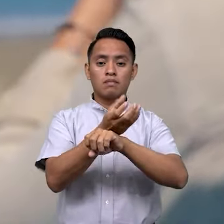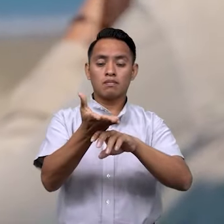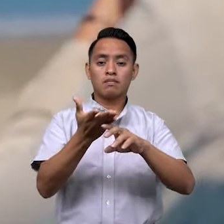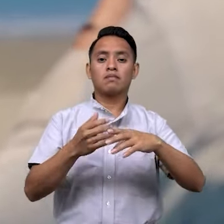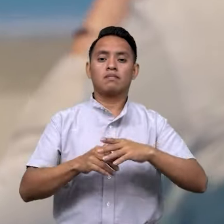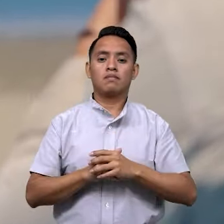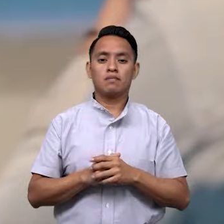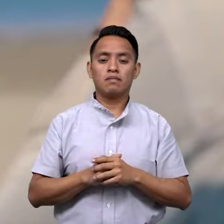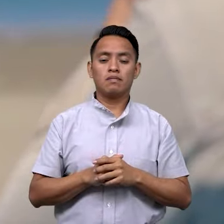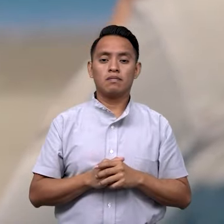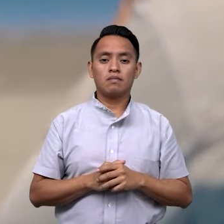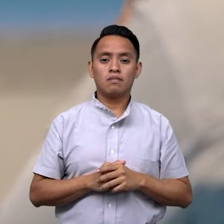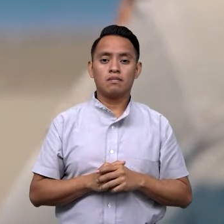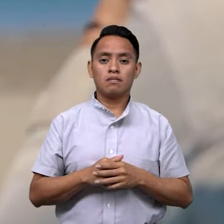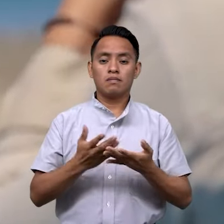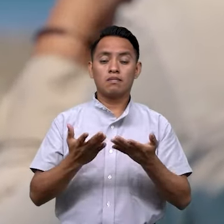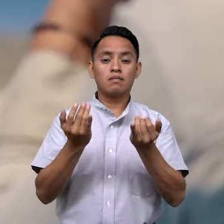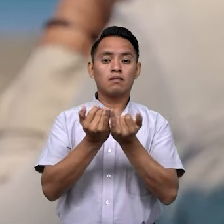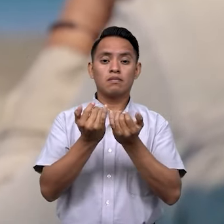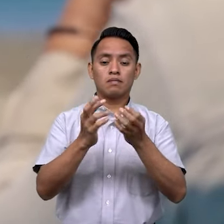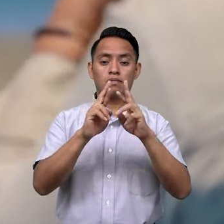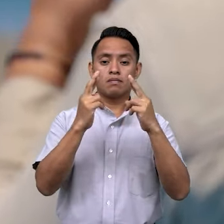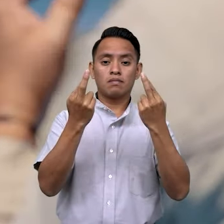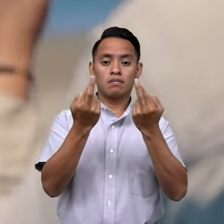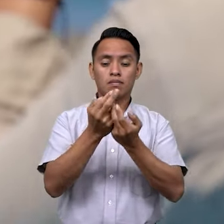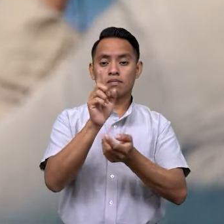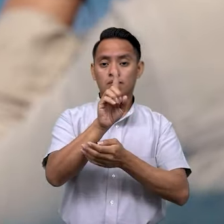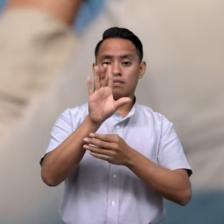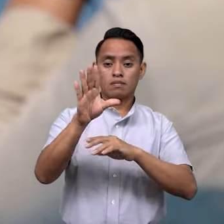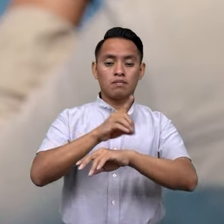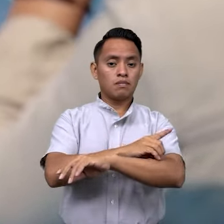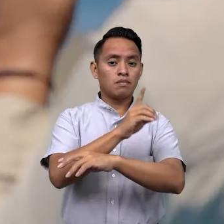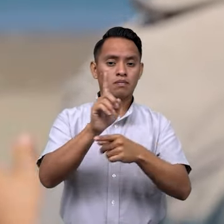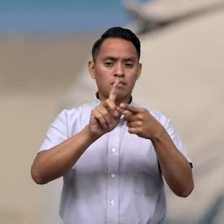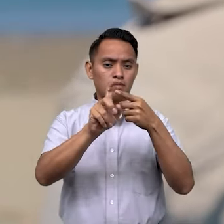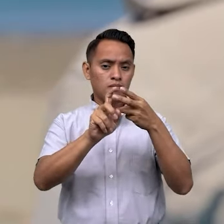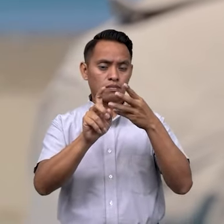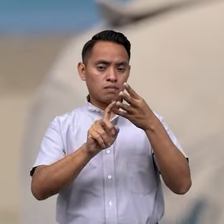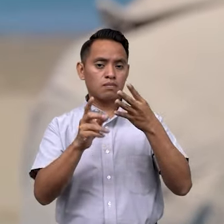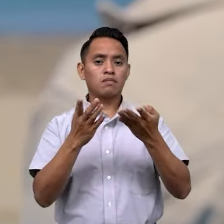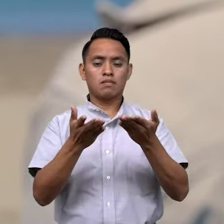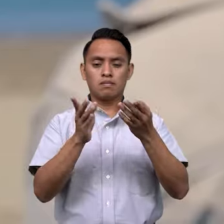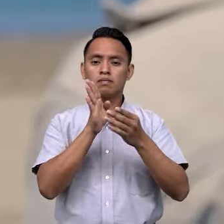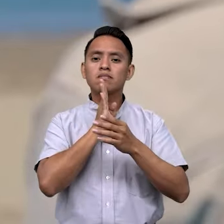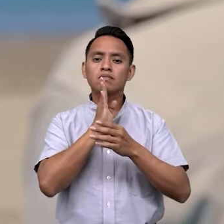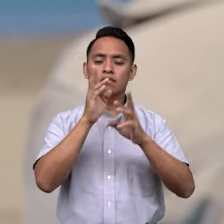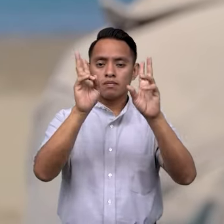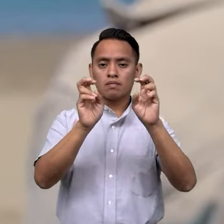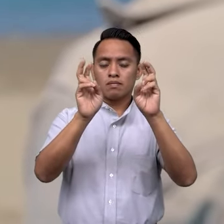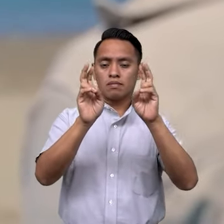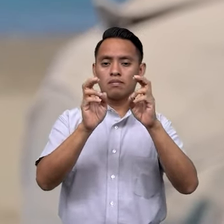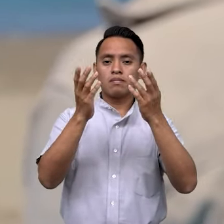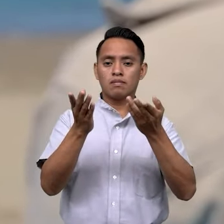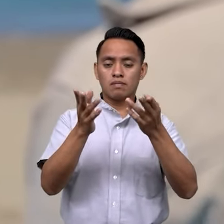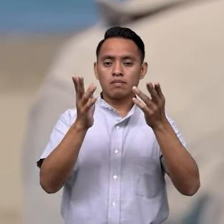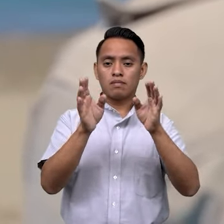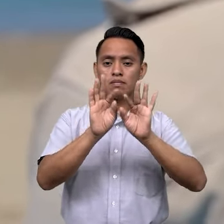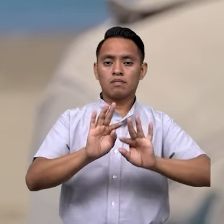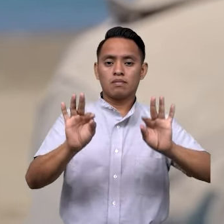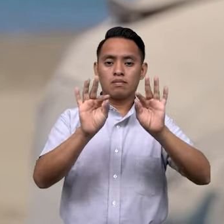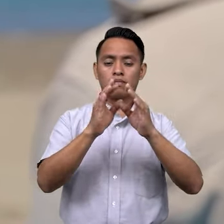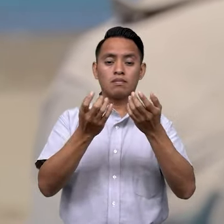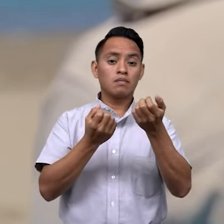estado periódicamente reuniéndonos cada 15 días, cada mes, para poder abordar los temas importantes. Hemos tenido capacitaciones en